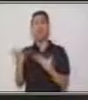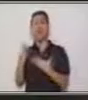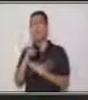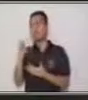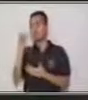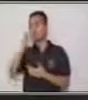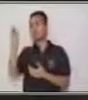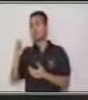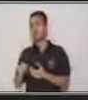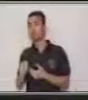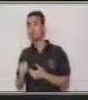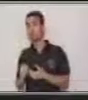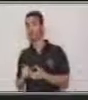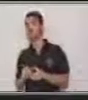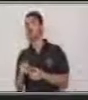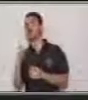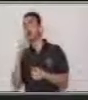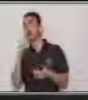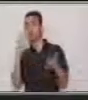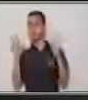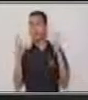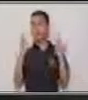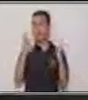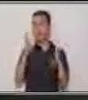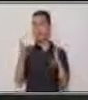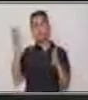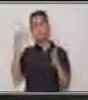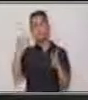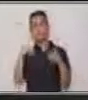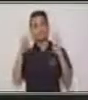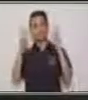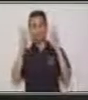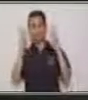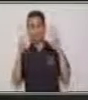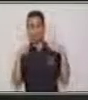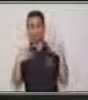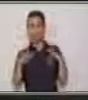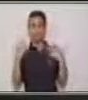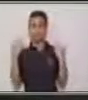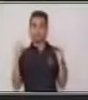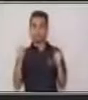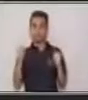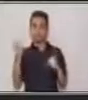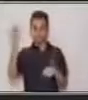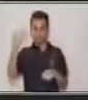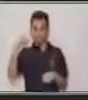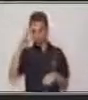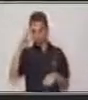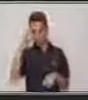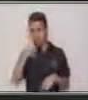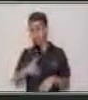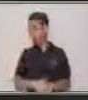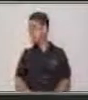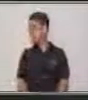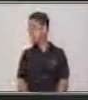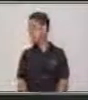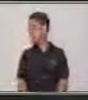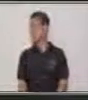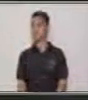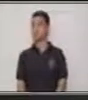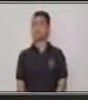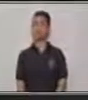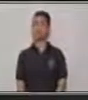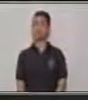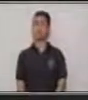Muy bien, esto se parece a uno de los temas que trabajamos anteriormente, ¿te recuerdas?